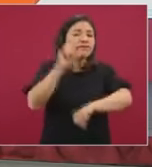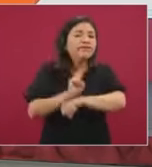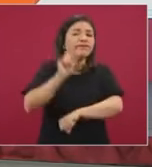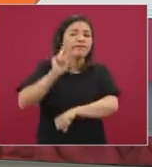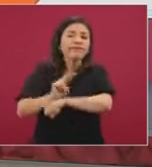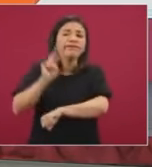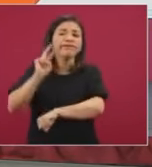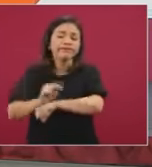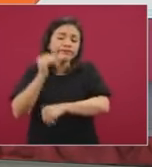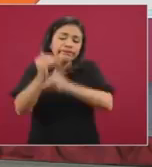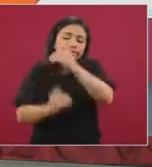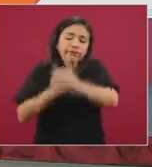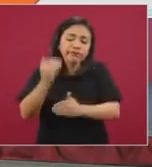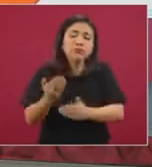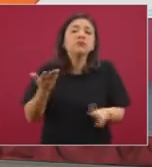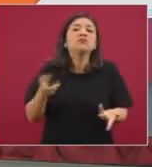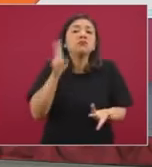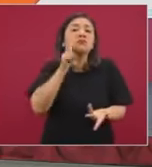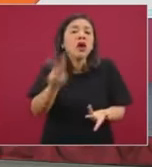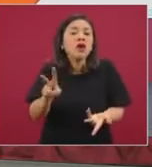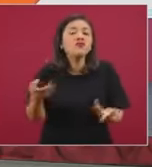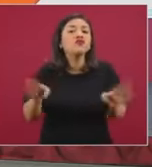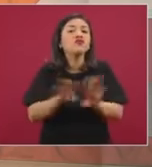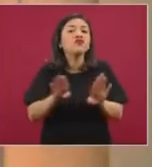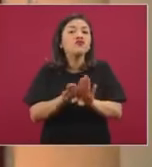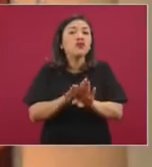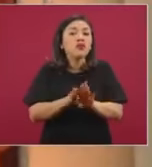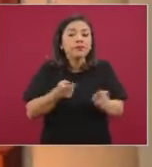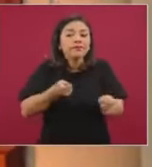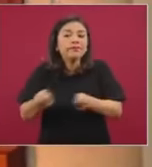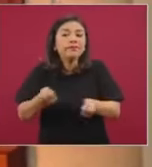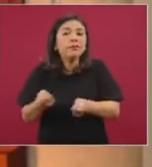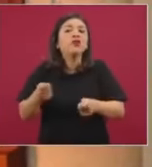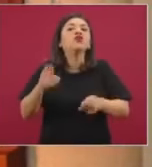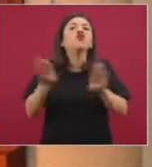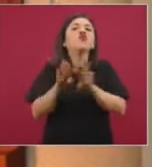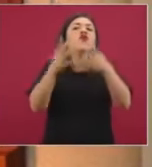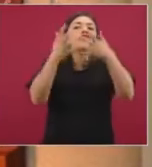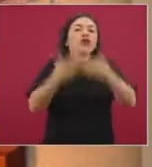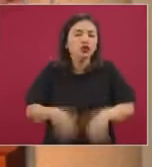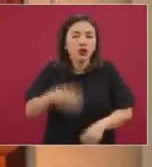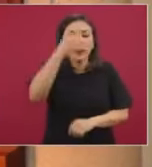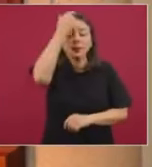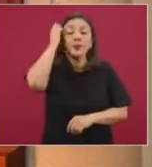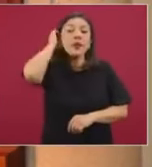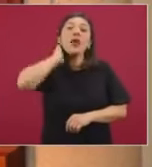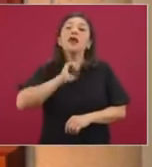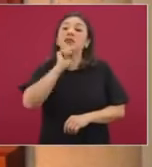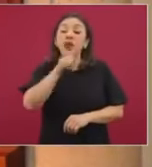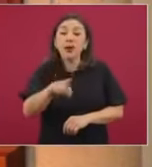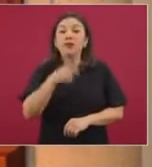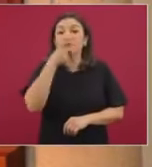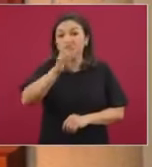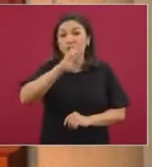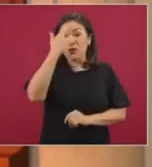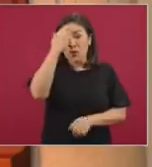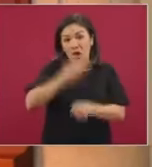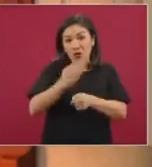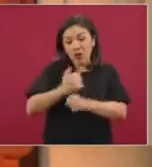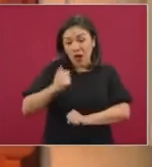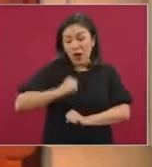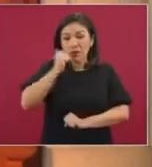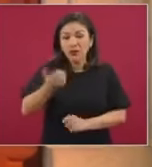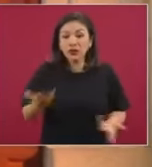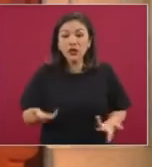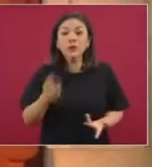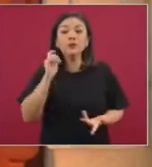monitoreando para ver el impacto de estas estrategias. También recordar y aprovechar, también lo recordamos